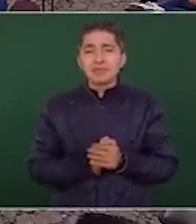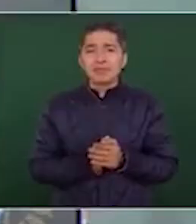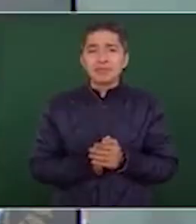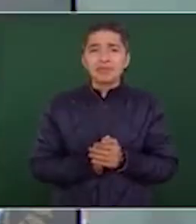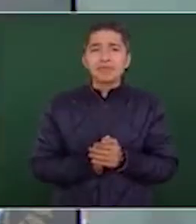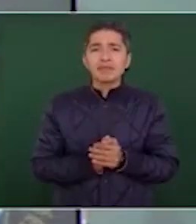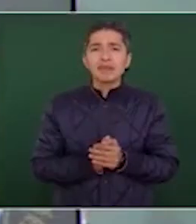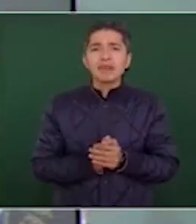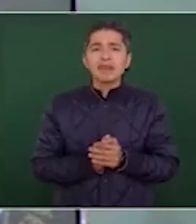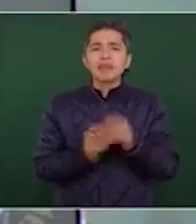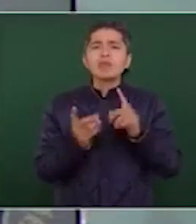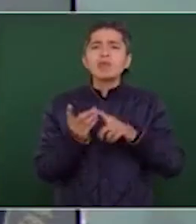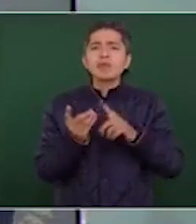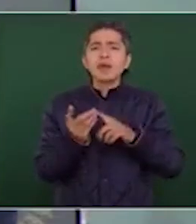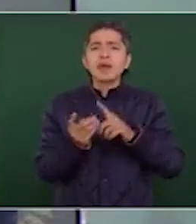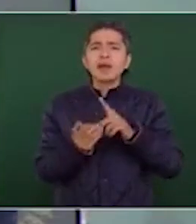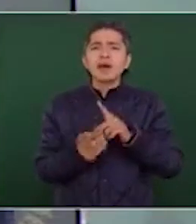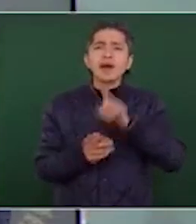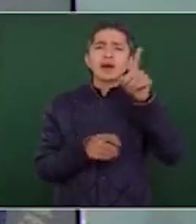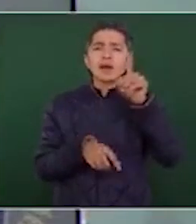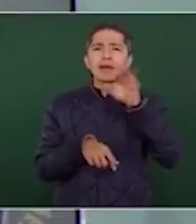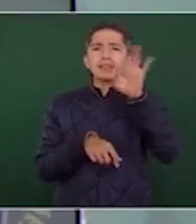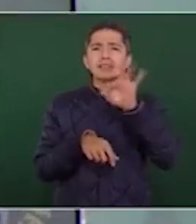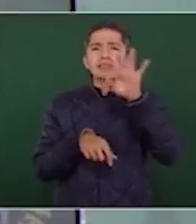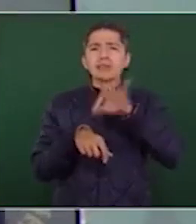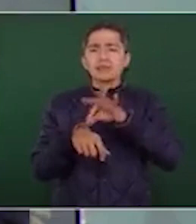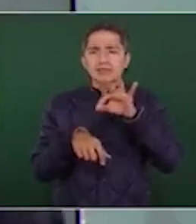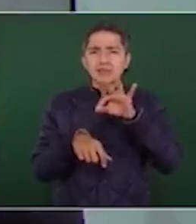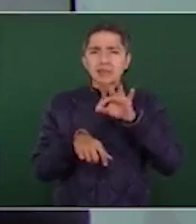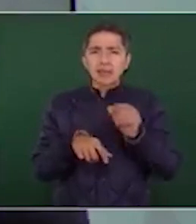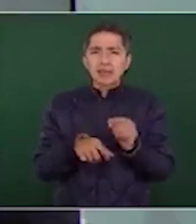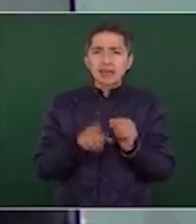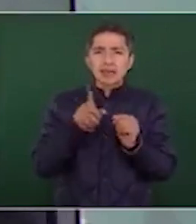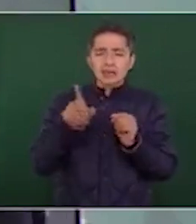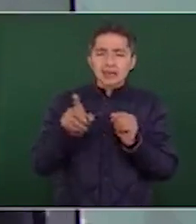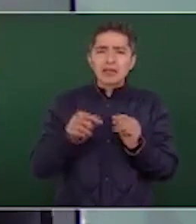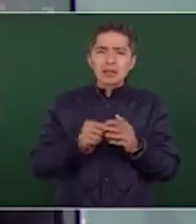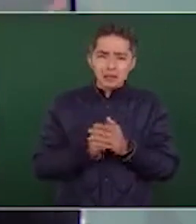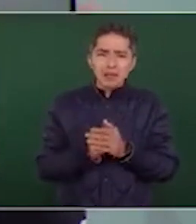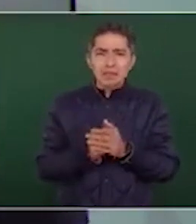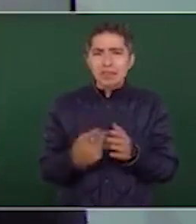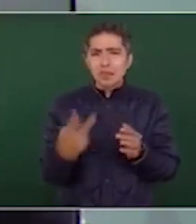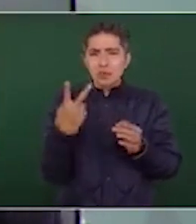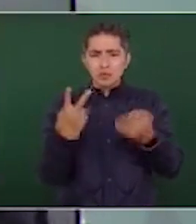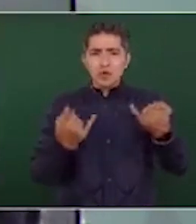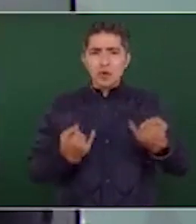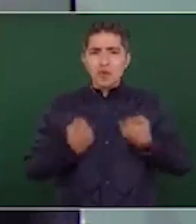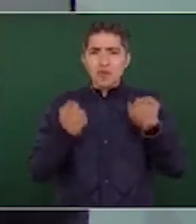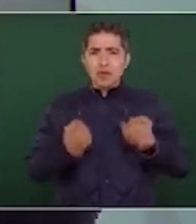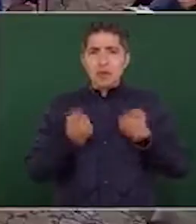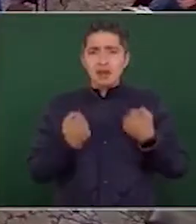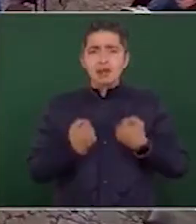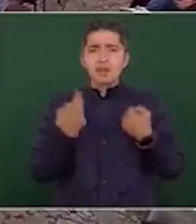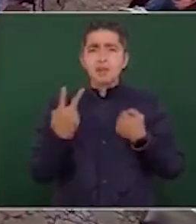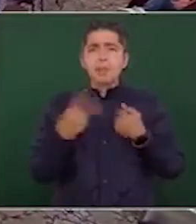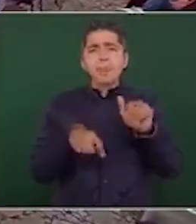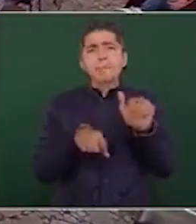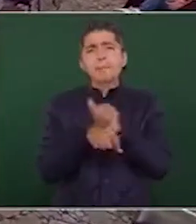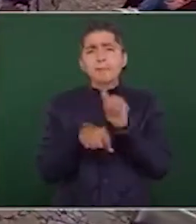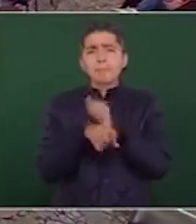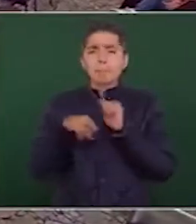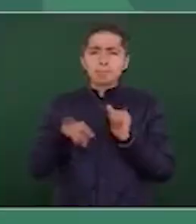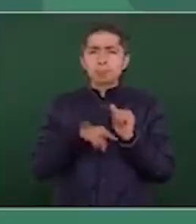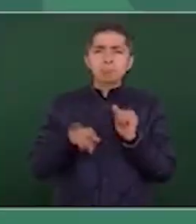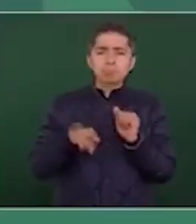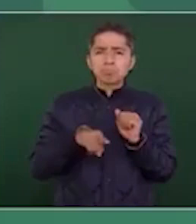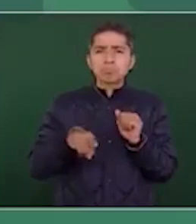se da en Chilpancingo y son dos jóvenes que van en un carro.